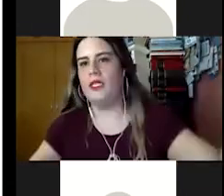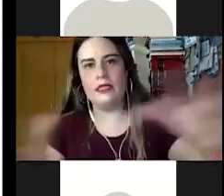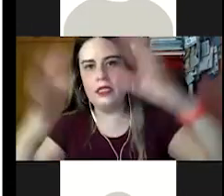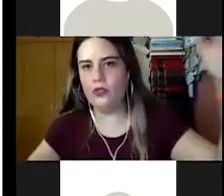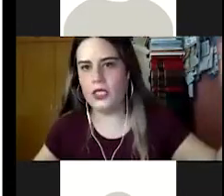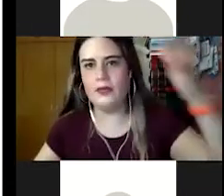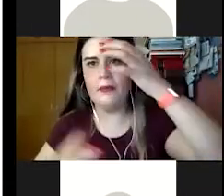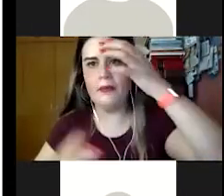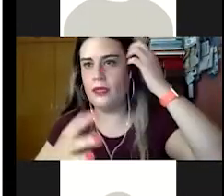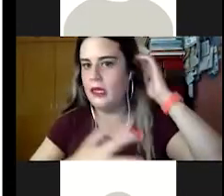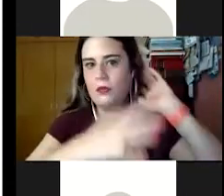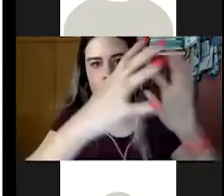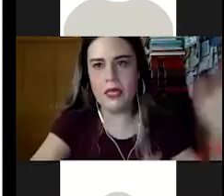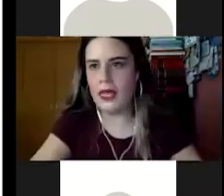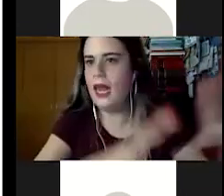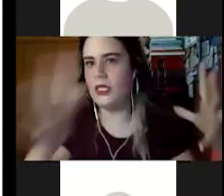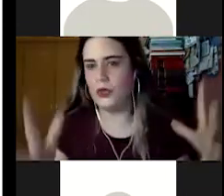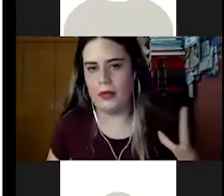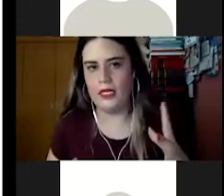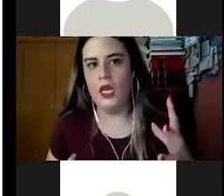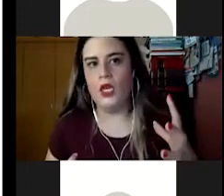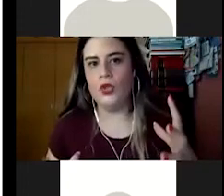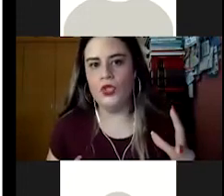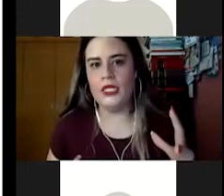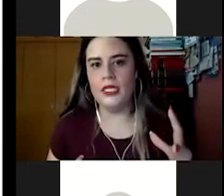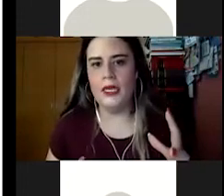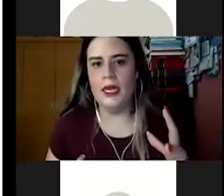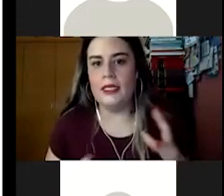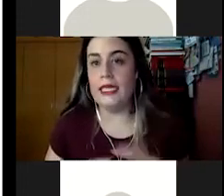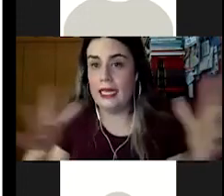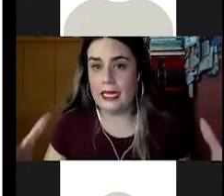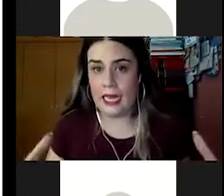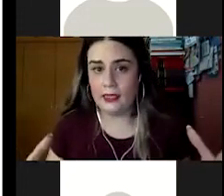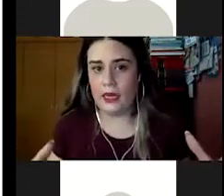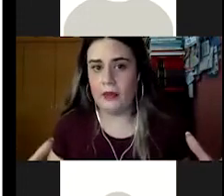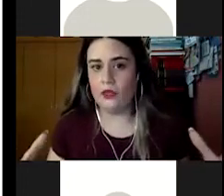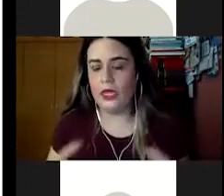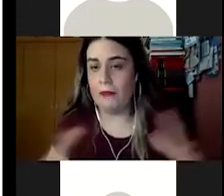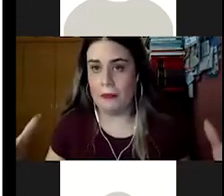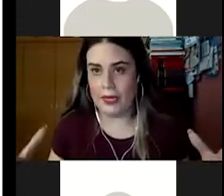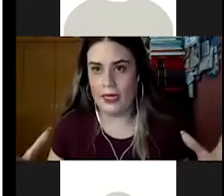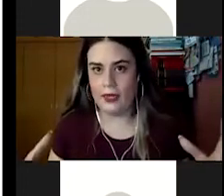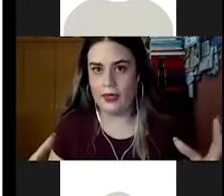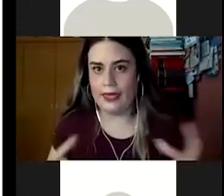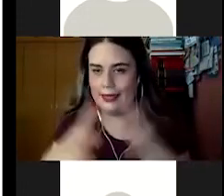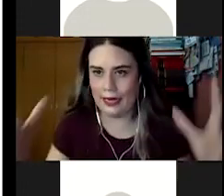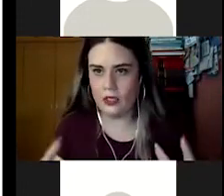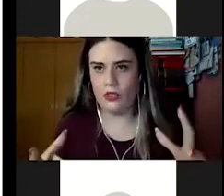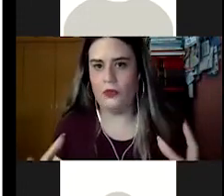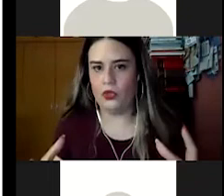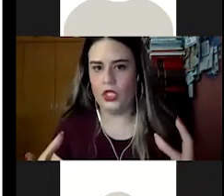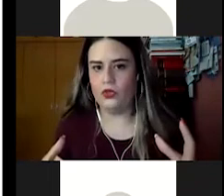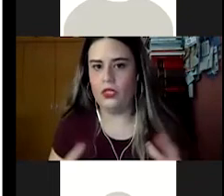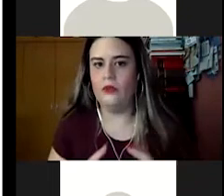y así sucesivamente grupos ambientales o demás. Entonces, sí hay las guías y al menos en el papel están